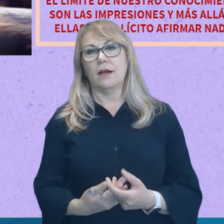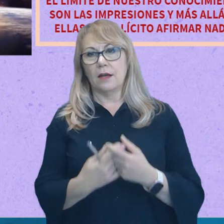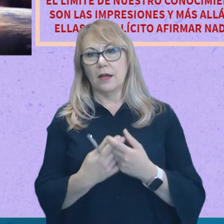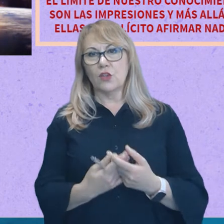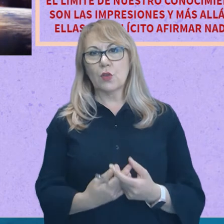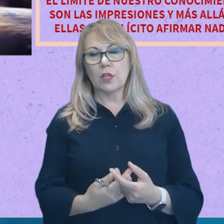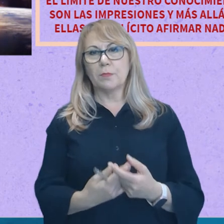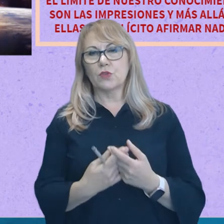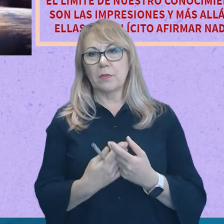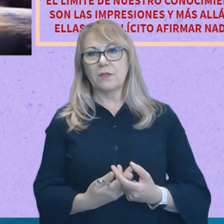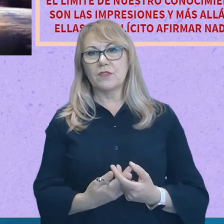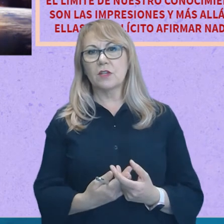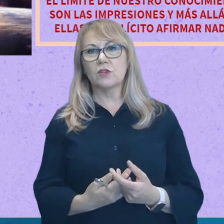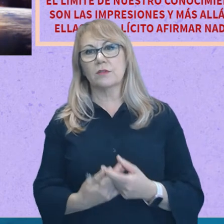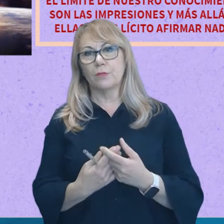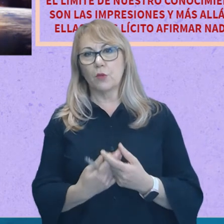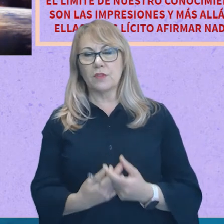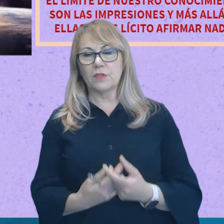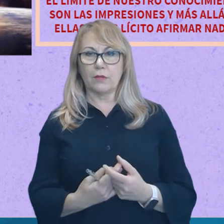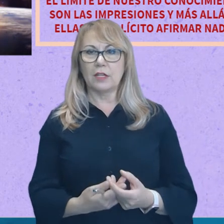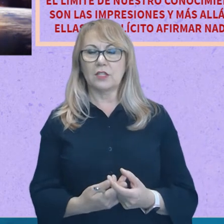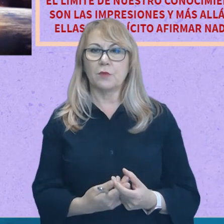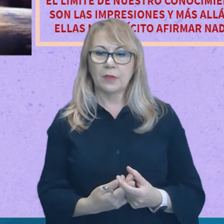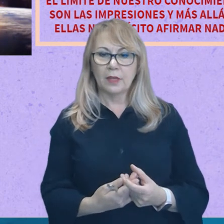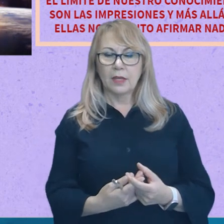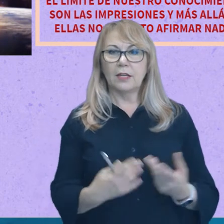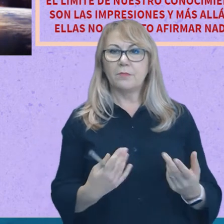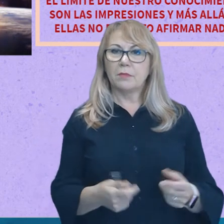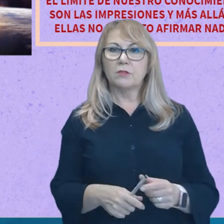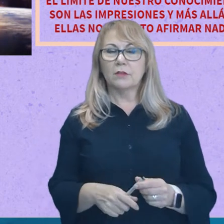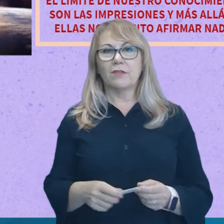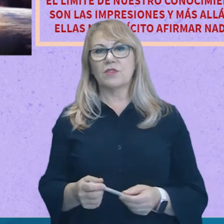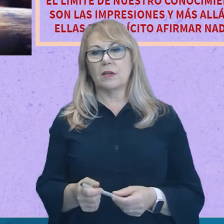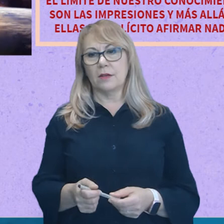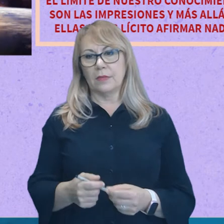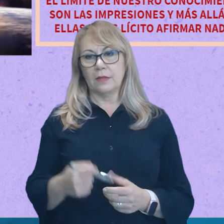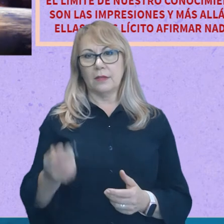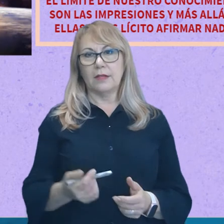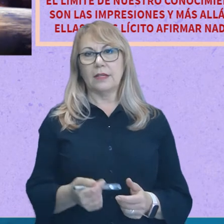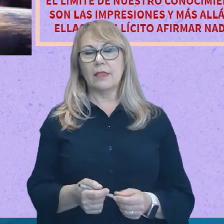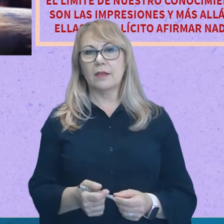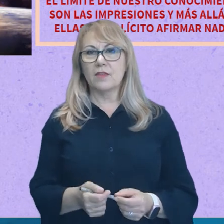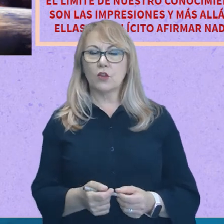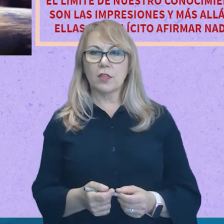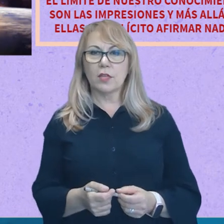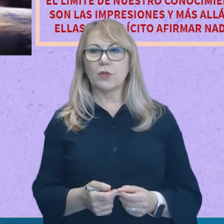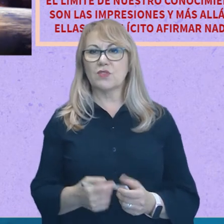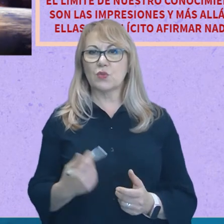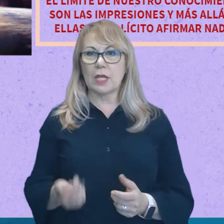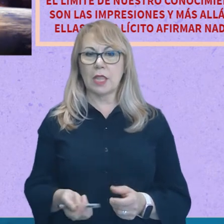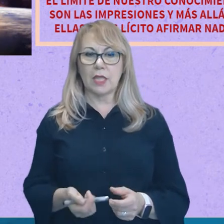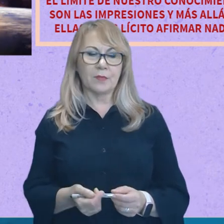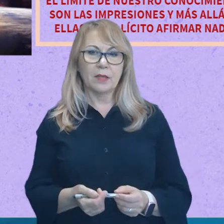crítica a aquellos conceptos metafísicos propios del racionalismo. El primero que vamos a analizar es el concepto